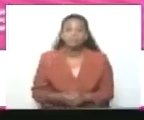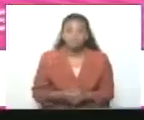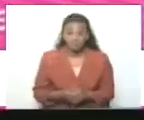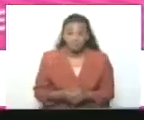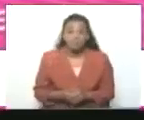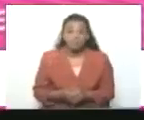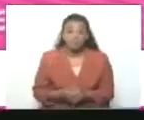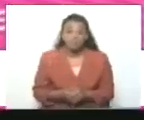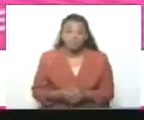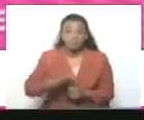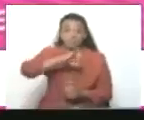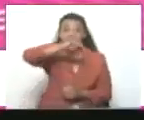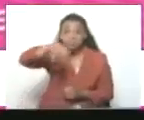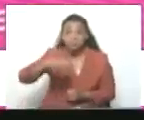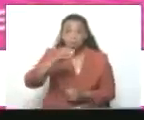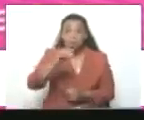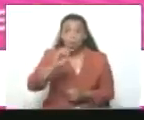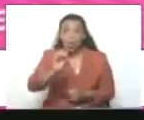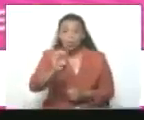José Félix Rivas.